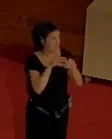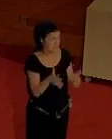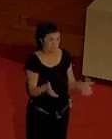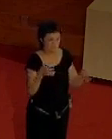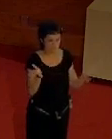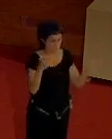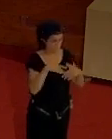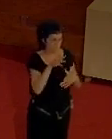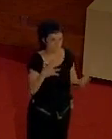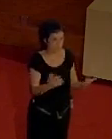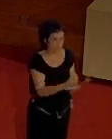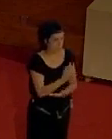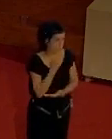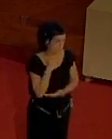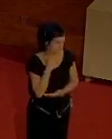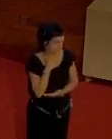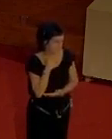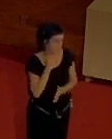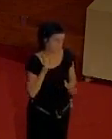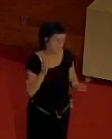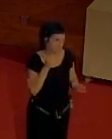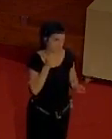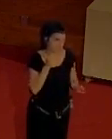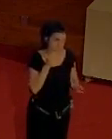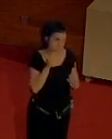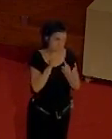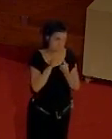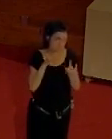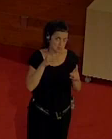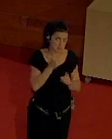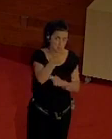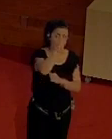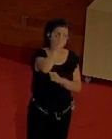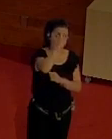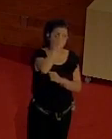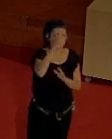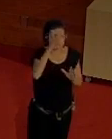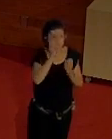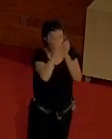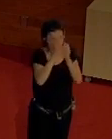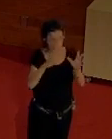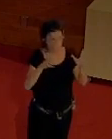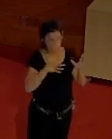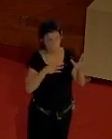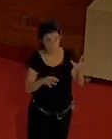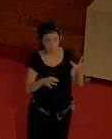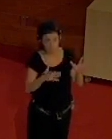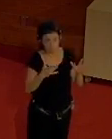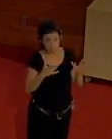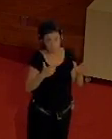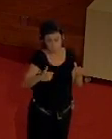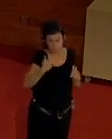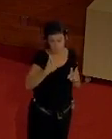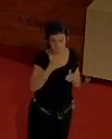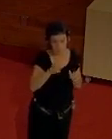salen perdiendo luego desde ese punto de vista podemos imaginar que como dicen los en el mundo académico